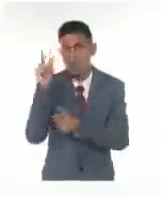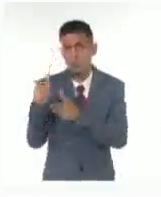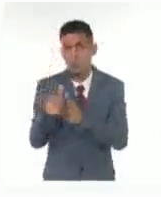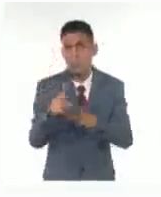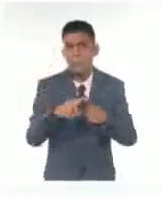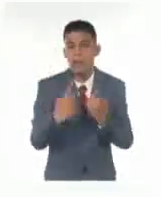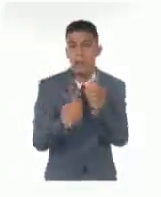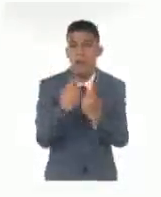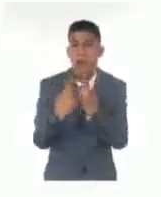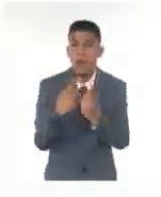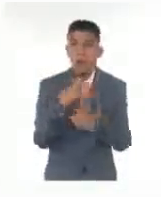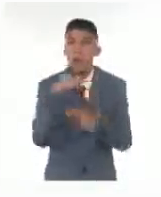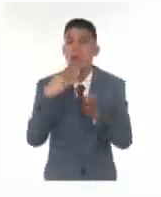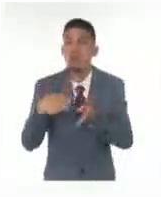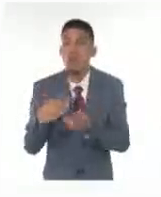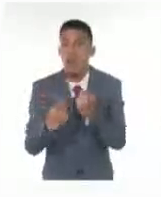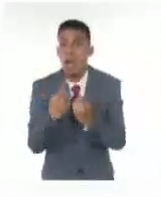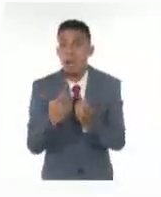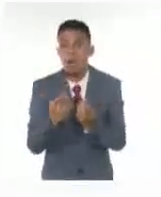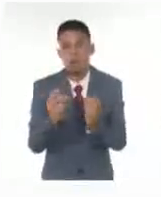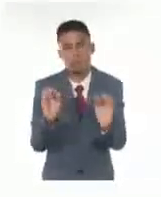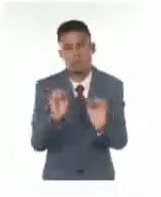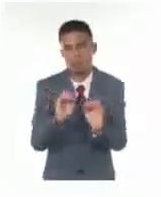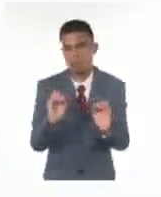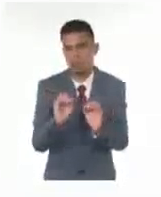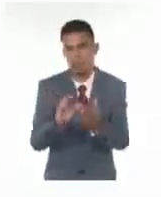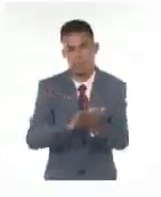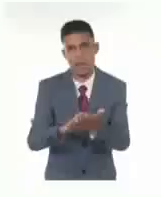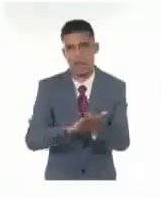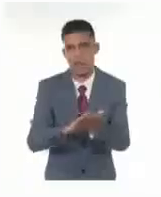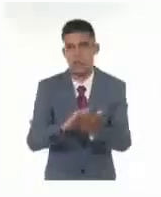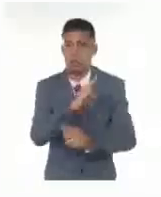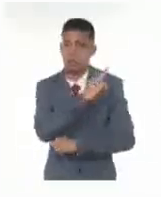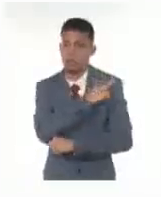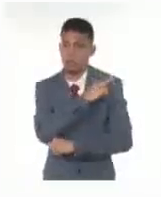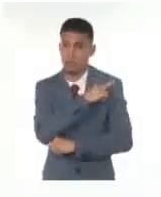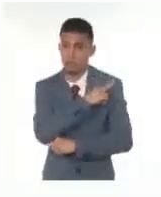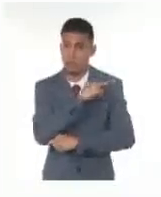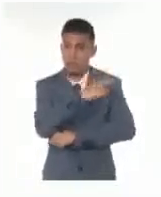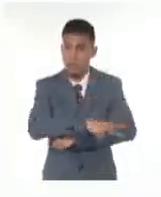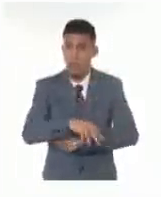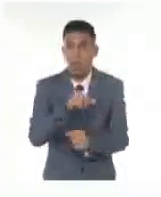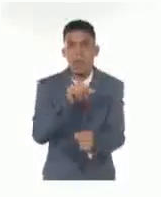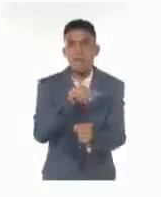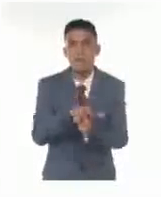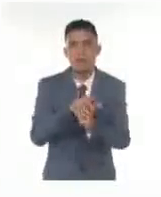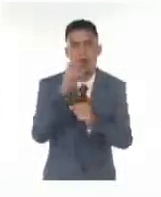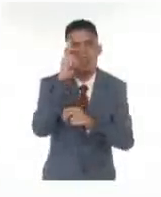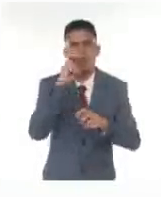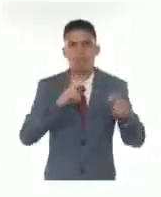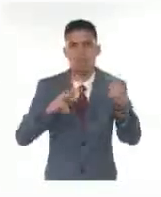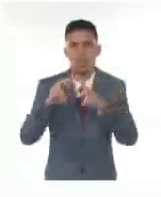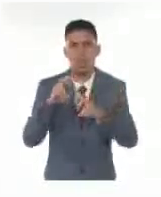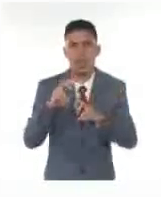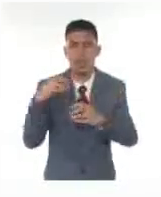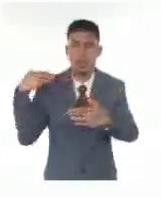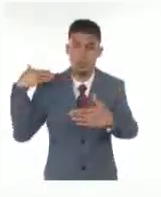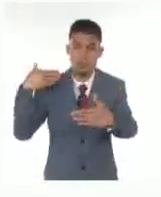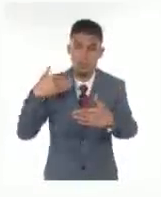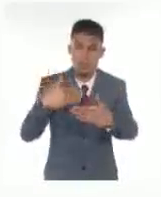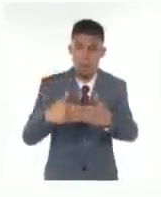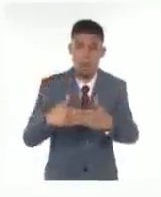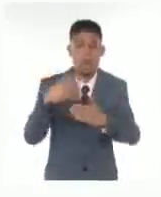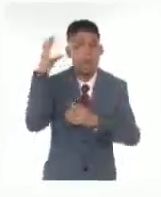a la localidad. Trasladó también que sus autoridades han iniciado una investigación. Sin embargo, hasta la fecha, el gobierno de los Estados